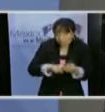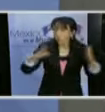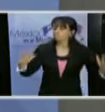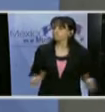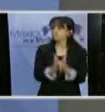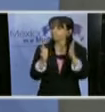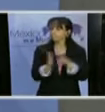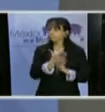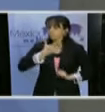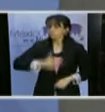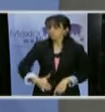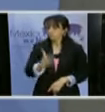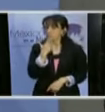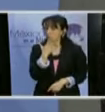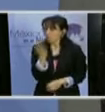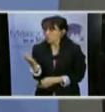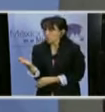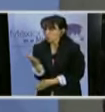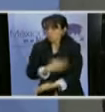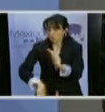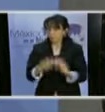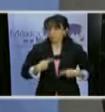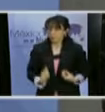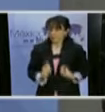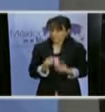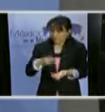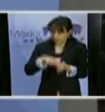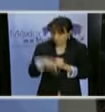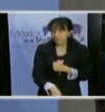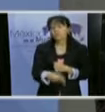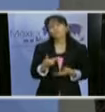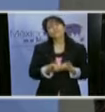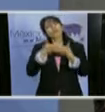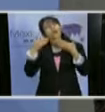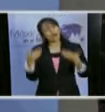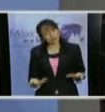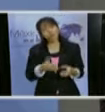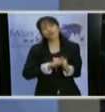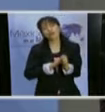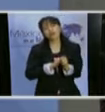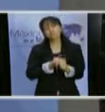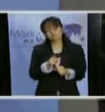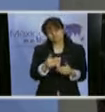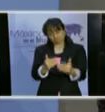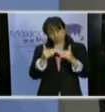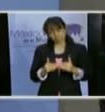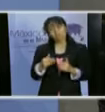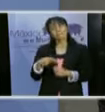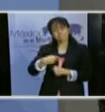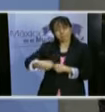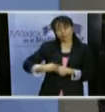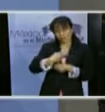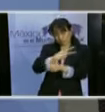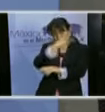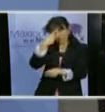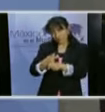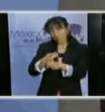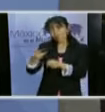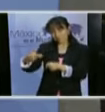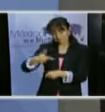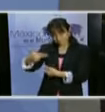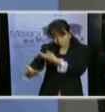las principales, digamos, dificultades para responder a la siguiente pregunta que nos plantea el Senado?